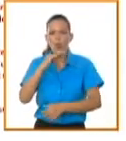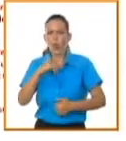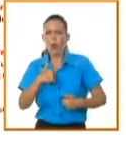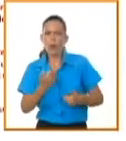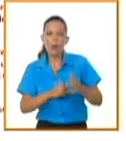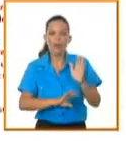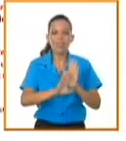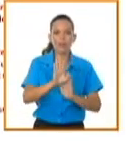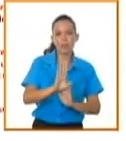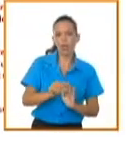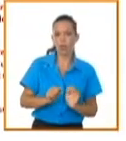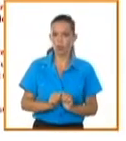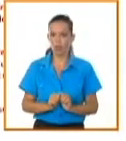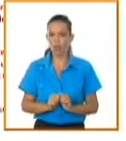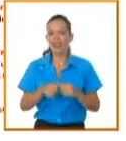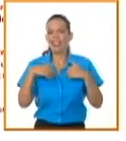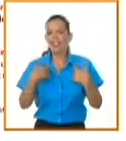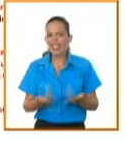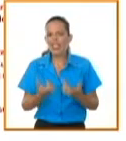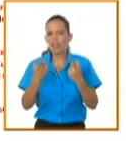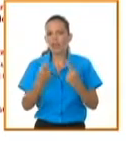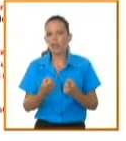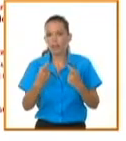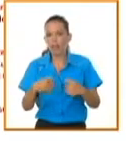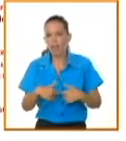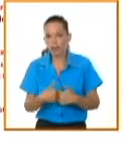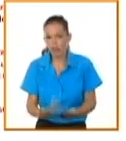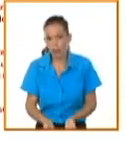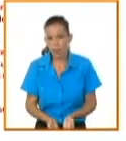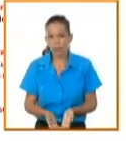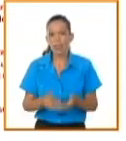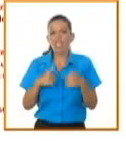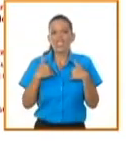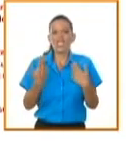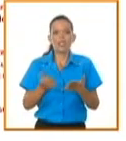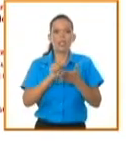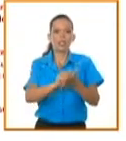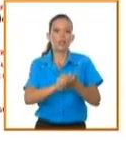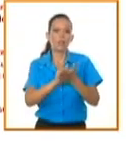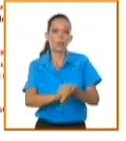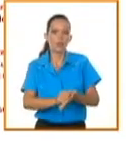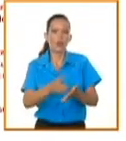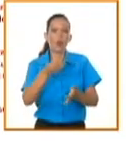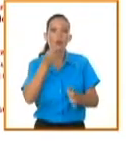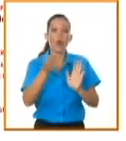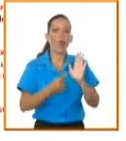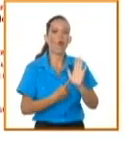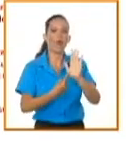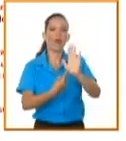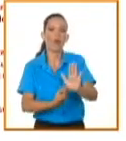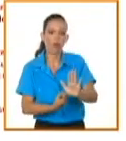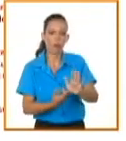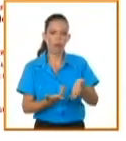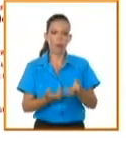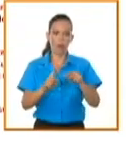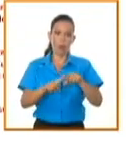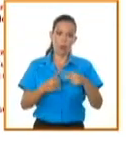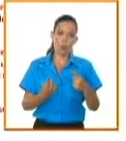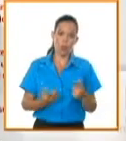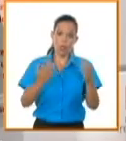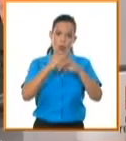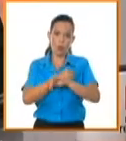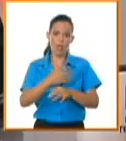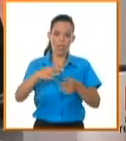que me queda por bancarizar qué servicios u ofertas puedo brindar sin que media el efectivo son estas algunas de las preguntas que debieran